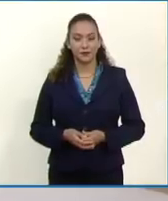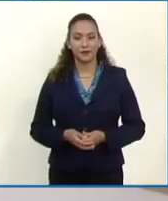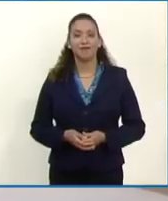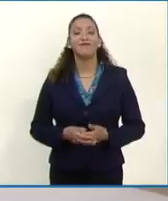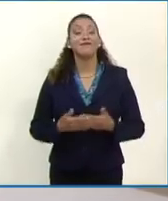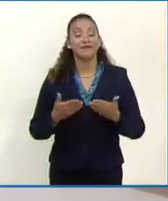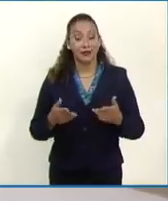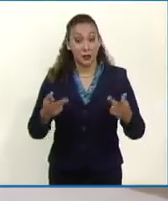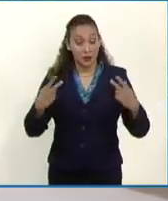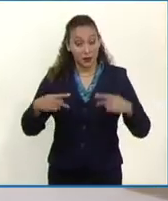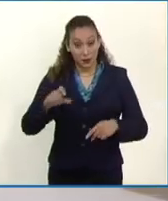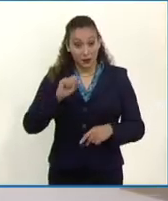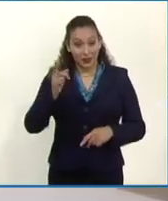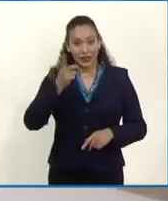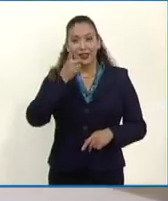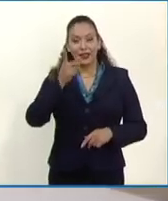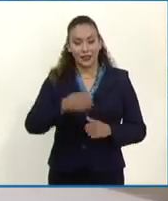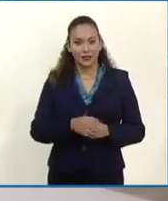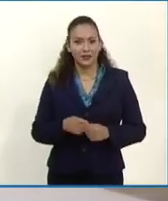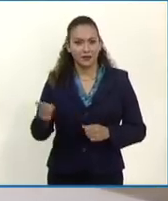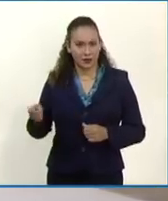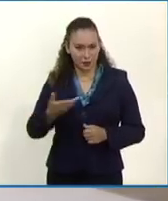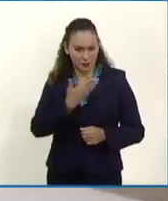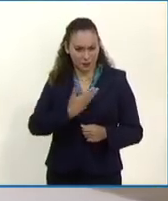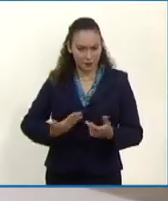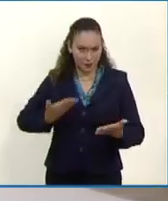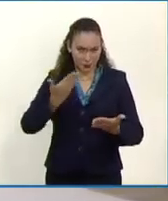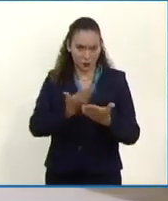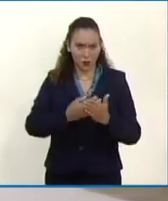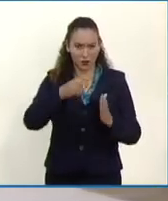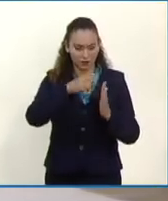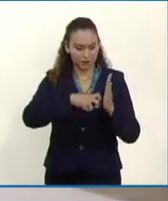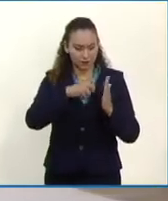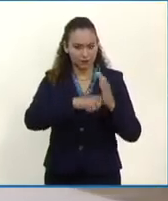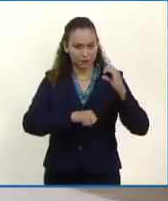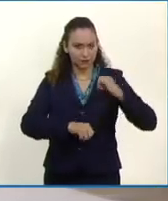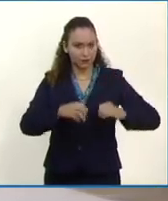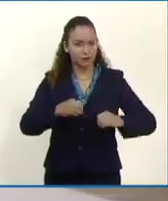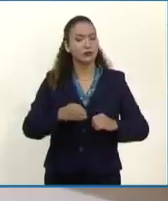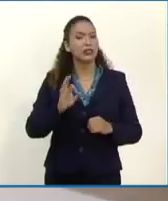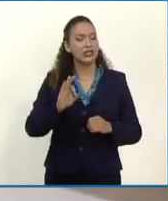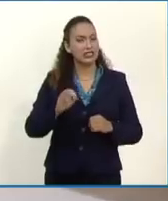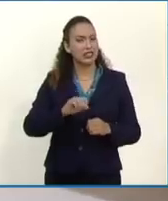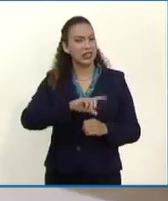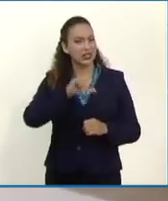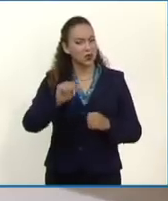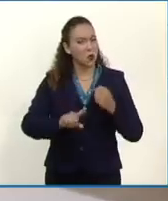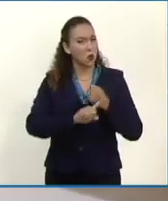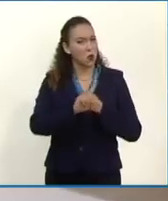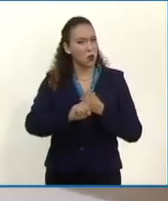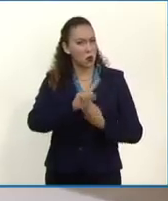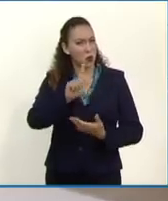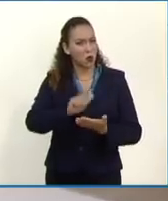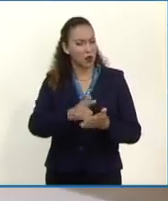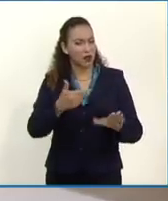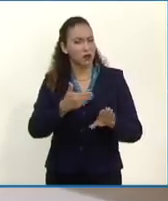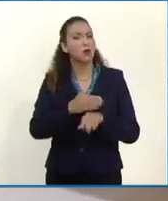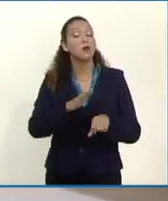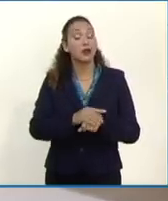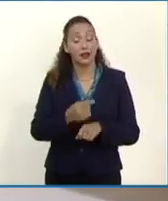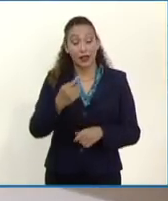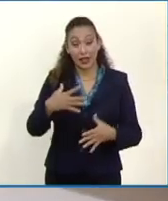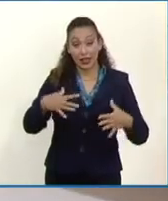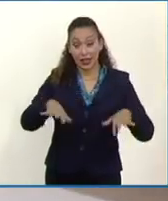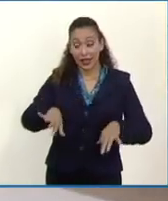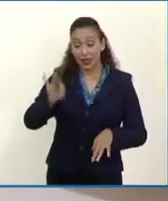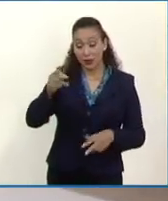Justamente especialistas señalaron que la propuesta de reforma judicial podría empeorar el sistema de justicia al contar con juzgadores sin experiencia